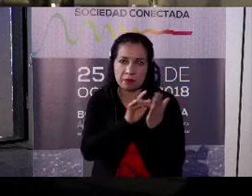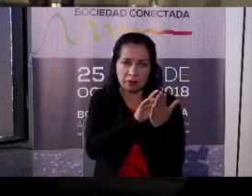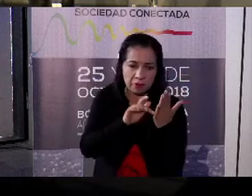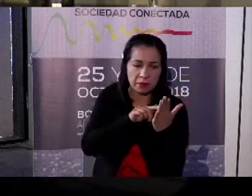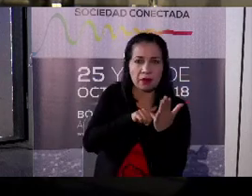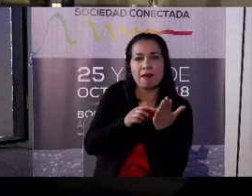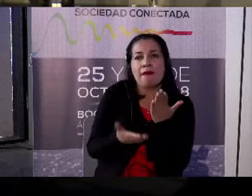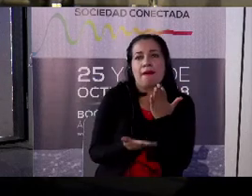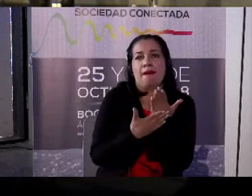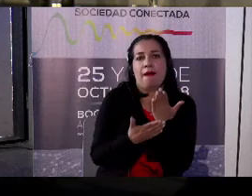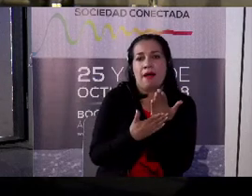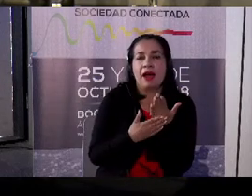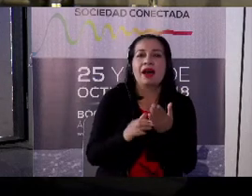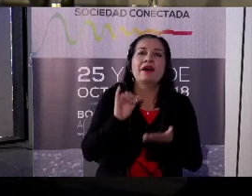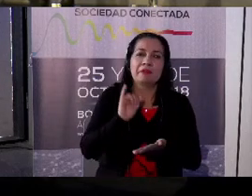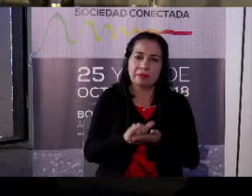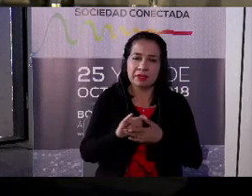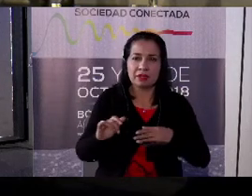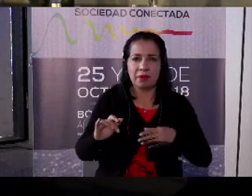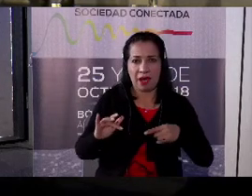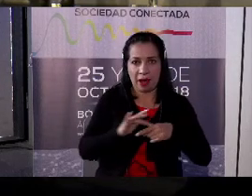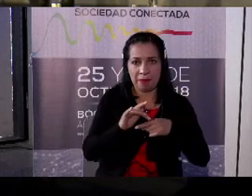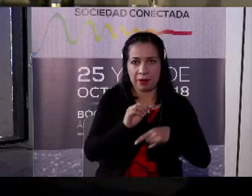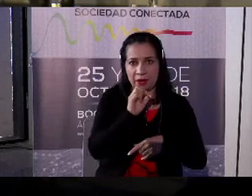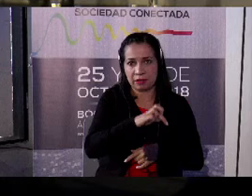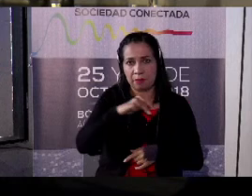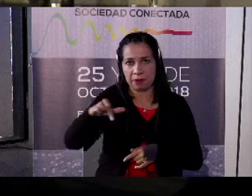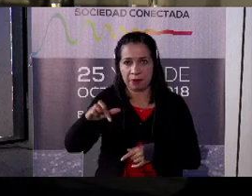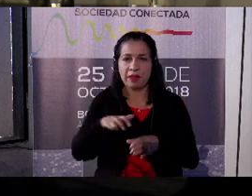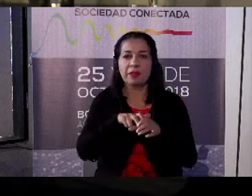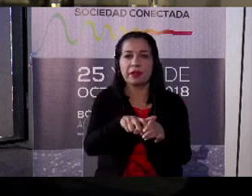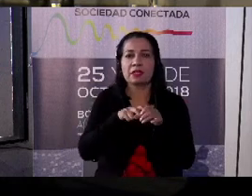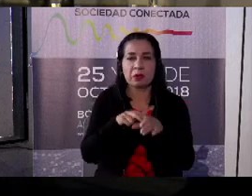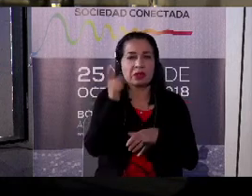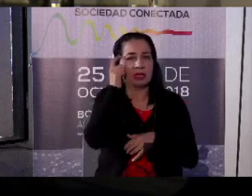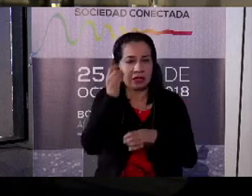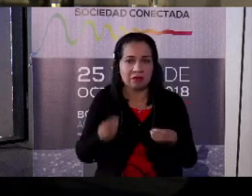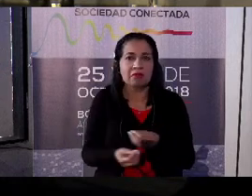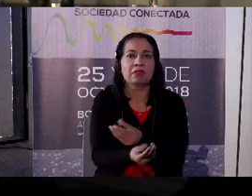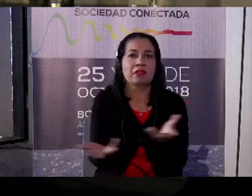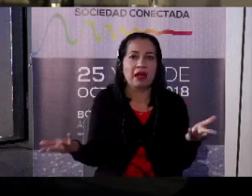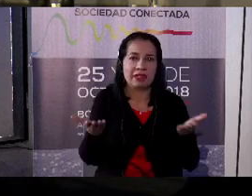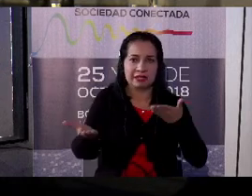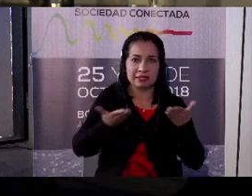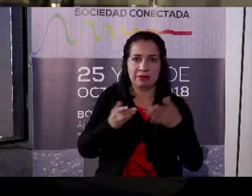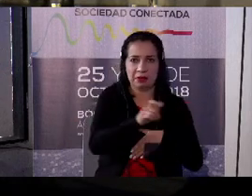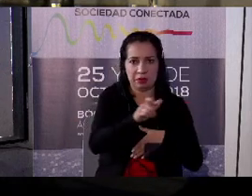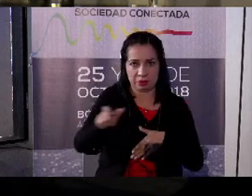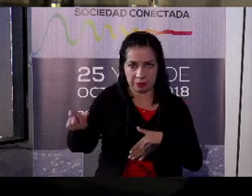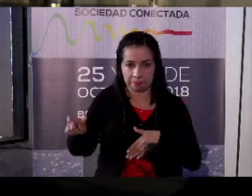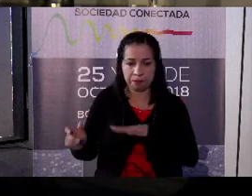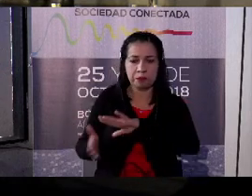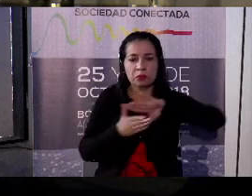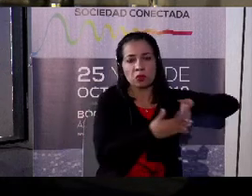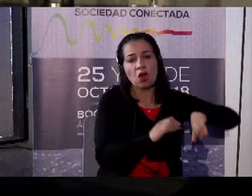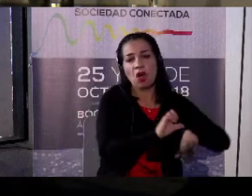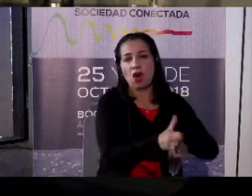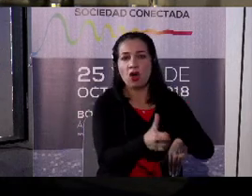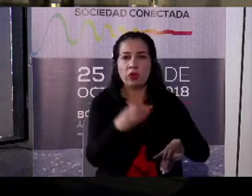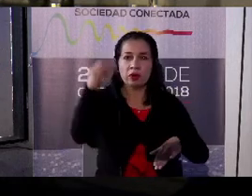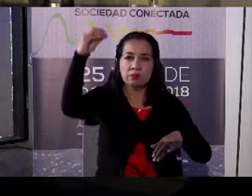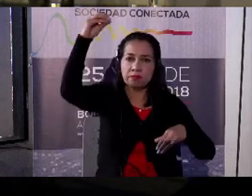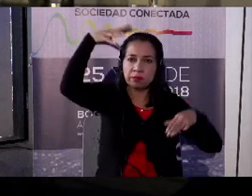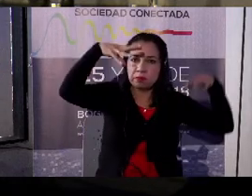transporte inteligente brinda estos servicios a los ciudadanos otro ejemplo es la iluminación pública inteligente que se ha